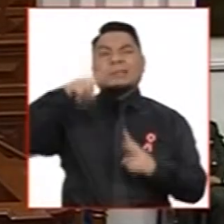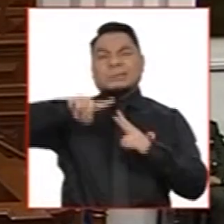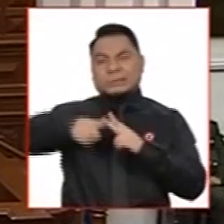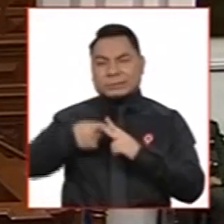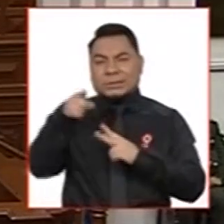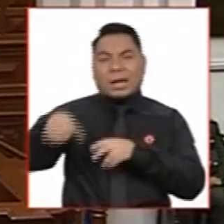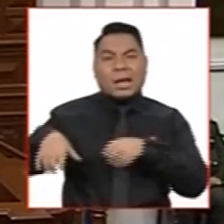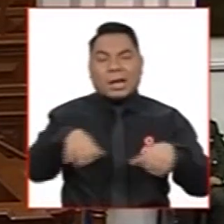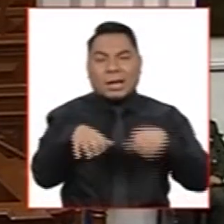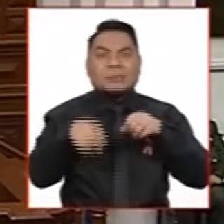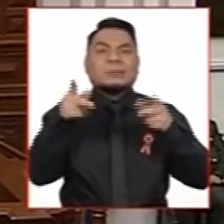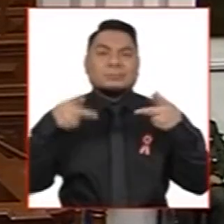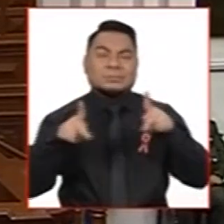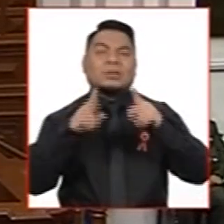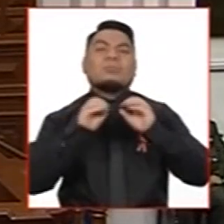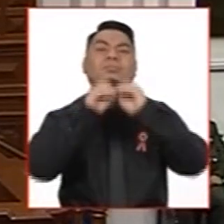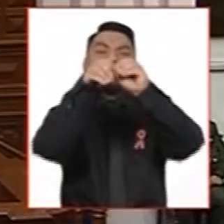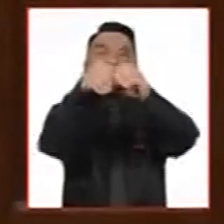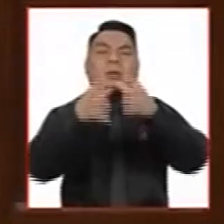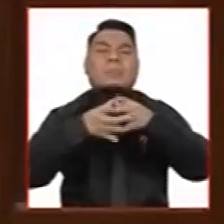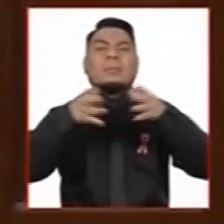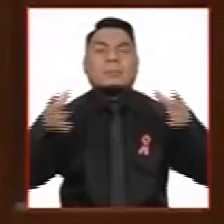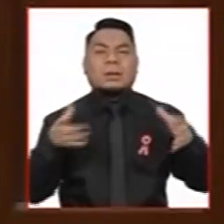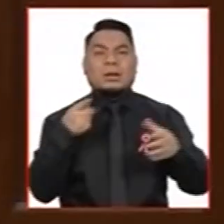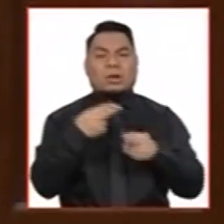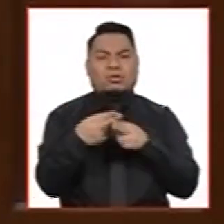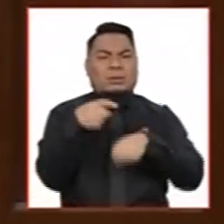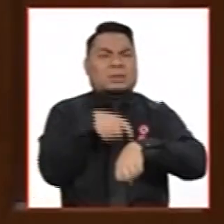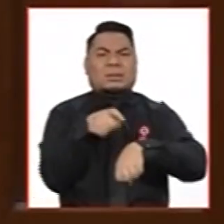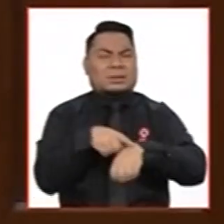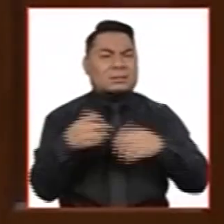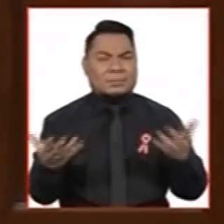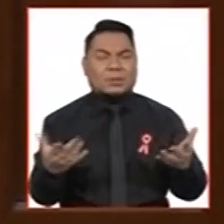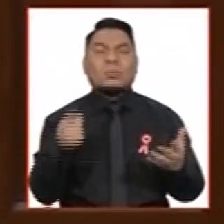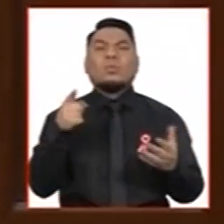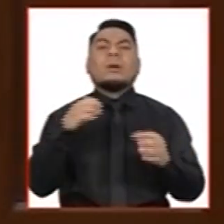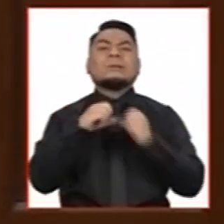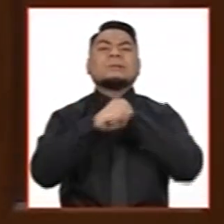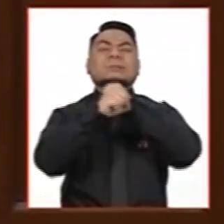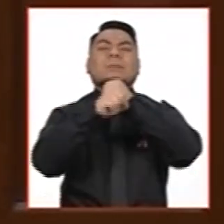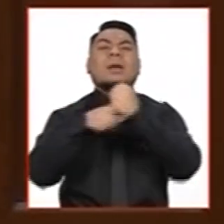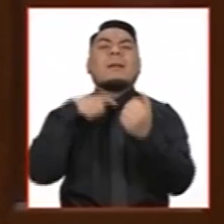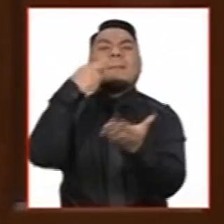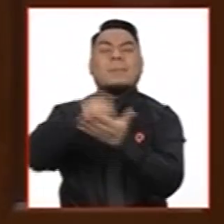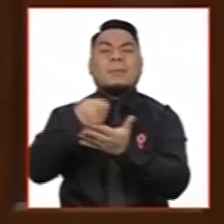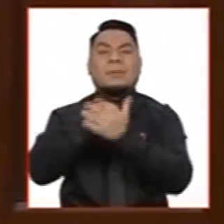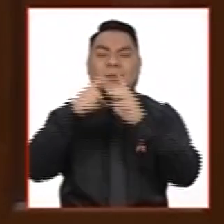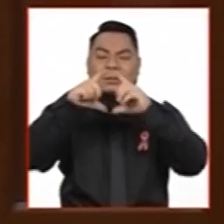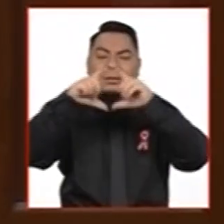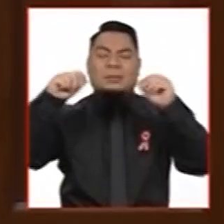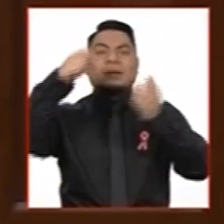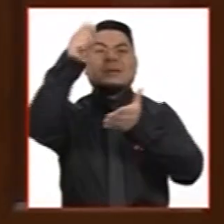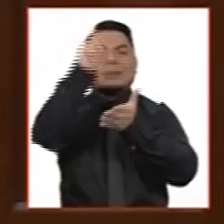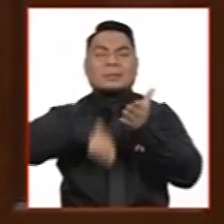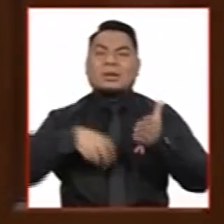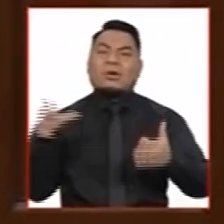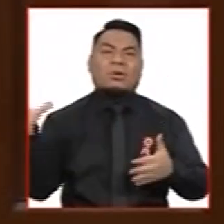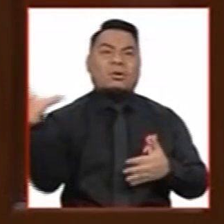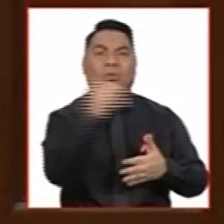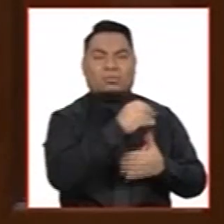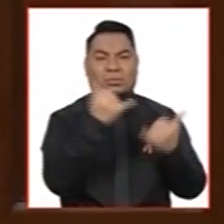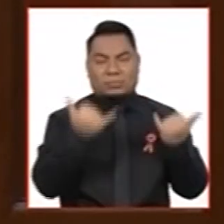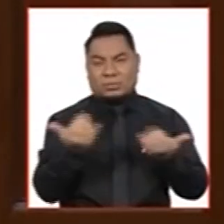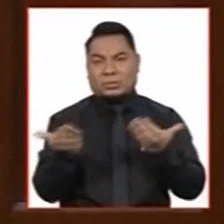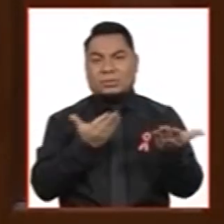con las acciones que nos permiten implementar en el corto plazo un sistema de pagos con tarjeta que integra los servicios